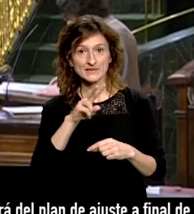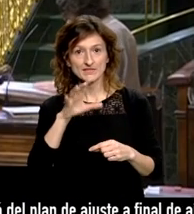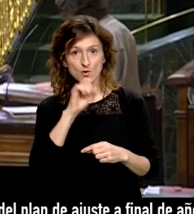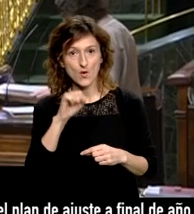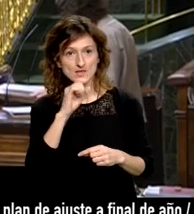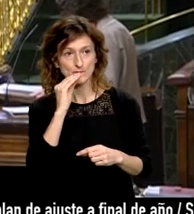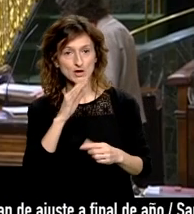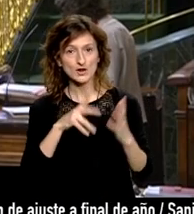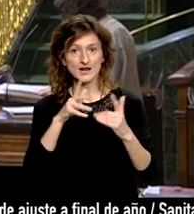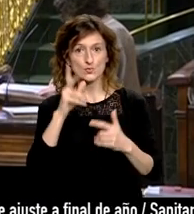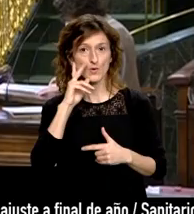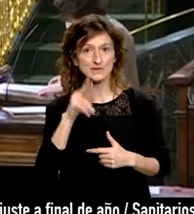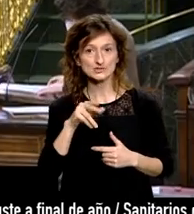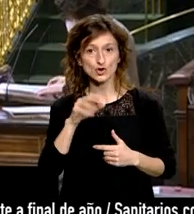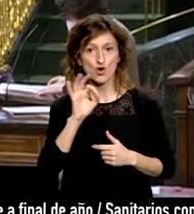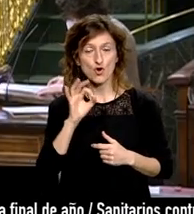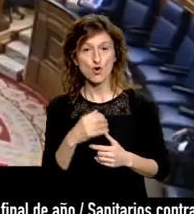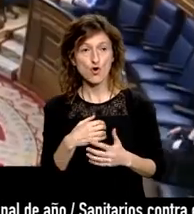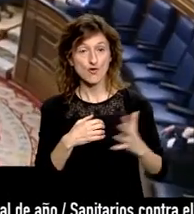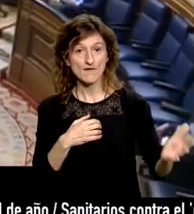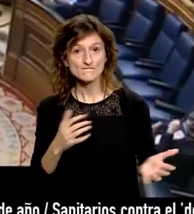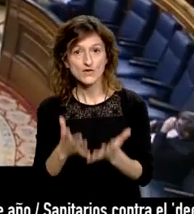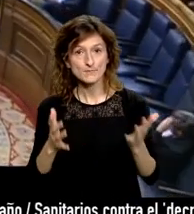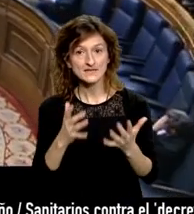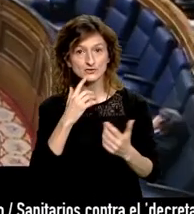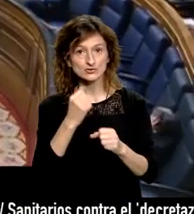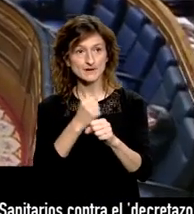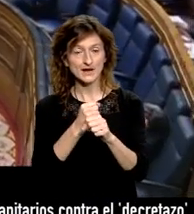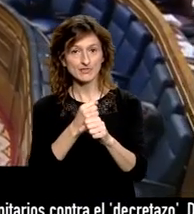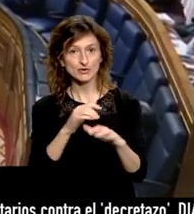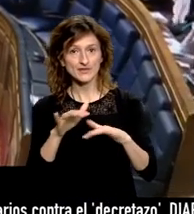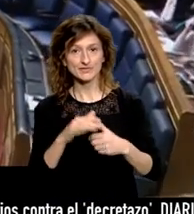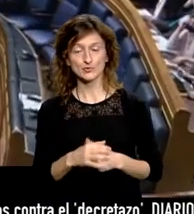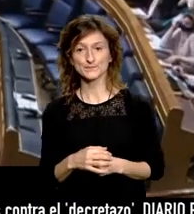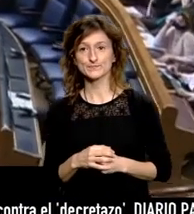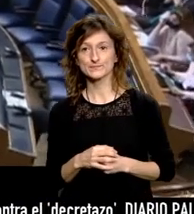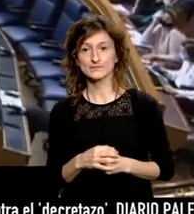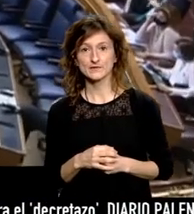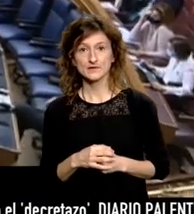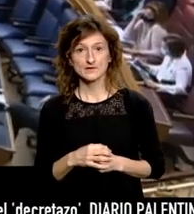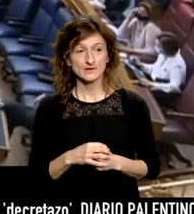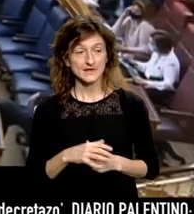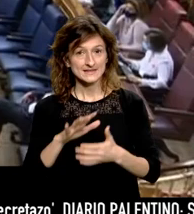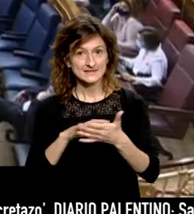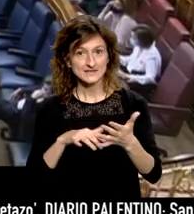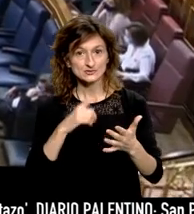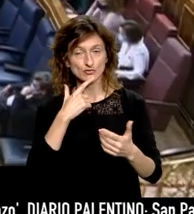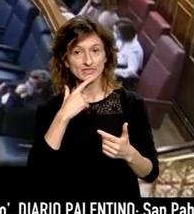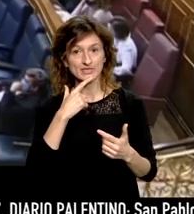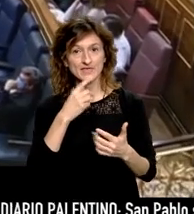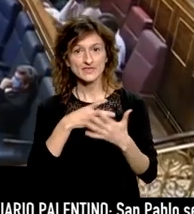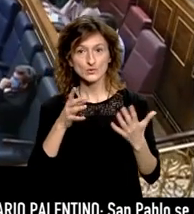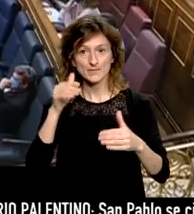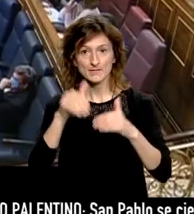25 años para el cálculo de la pensión o el fomento de la permanencia de los trabajadores en activo. El texto sale adelante rechazando